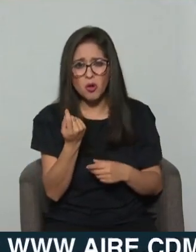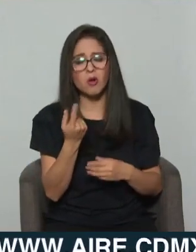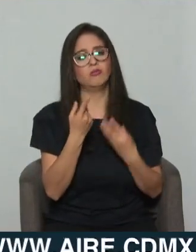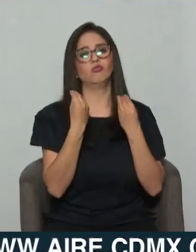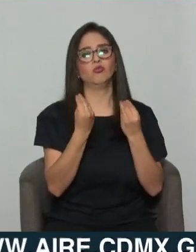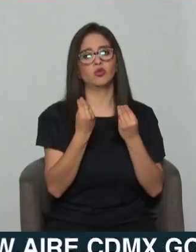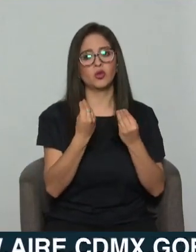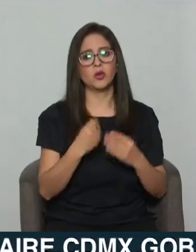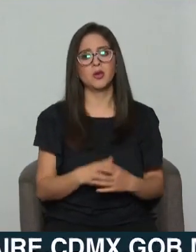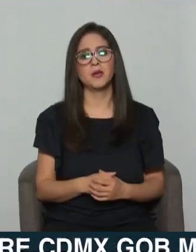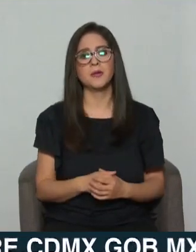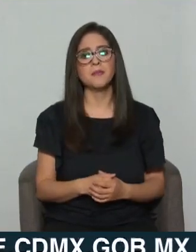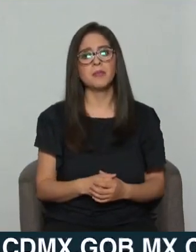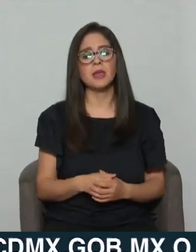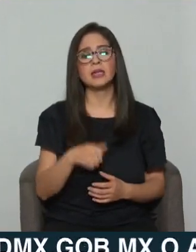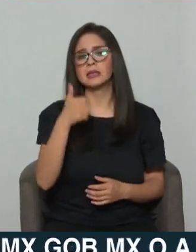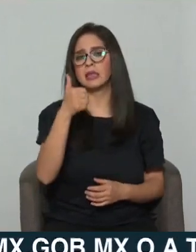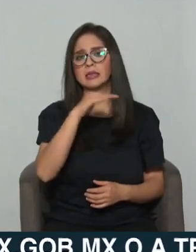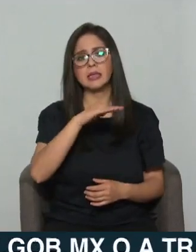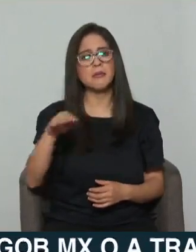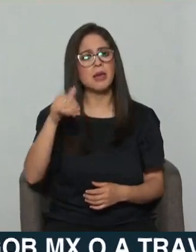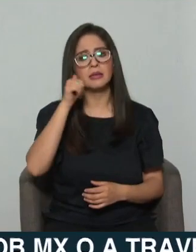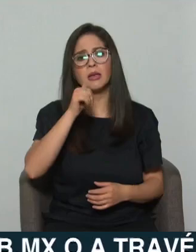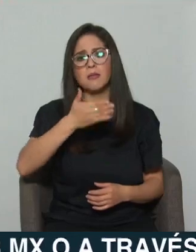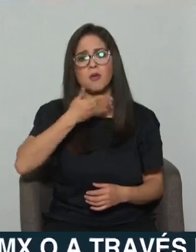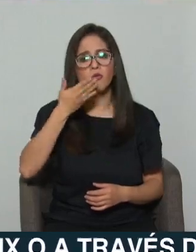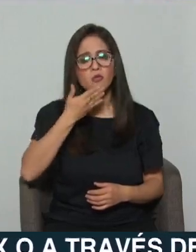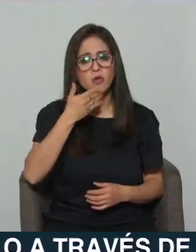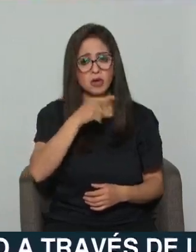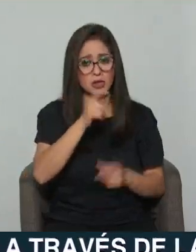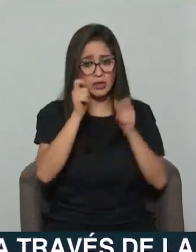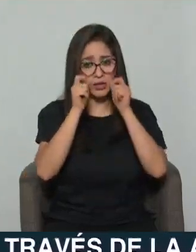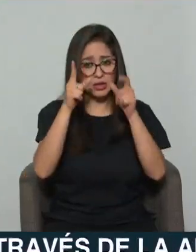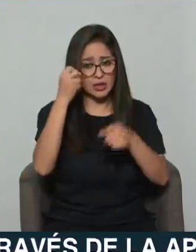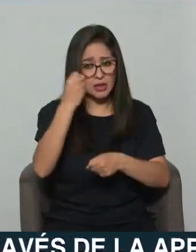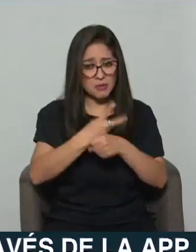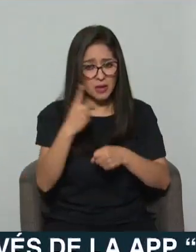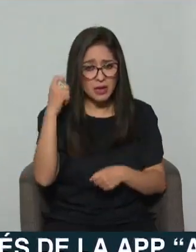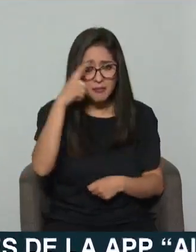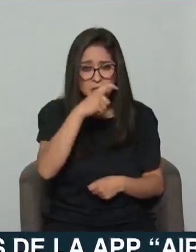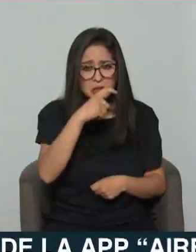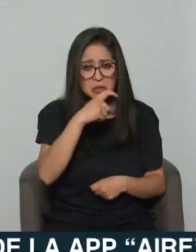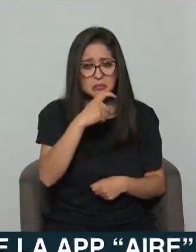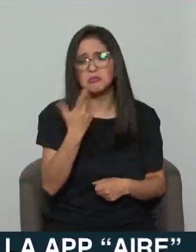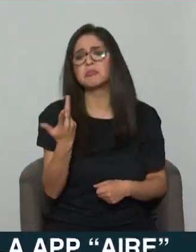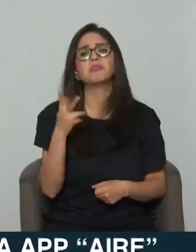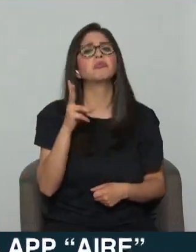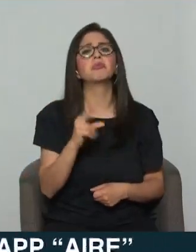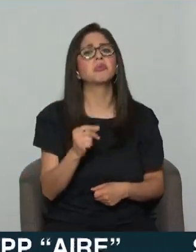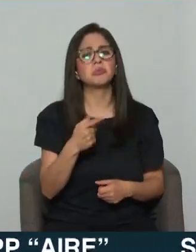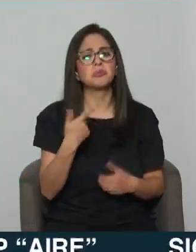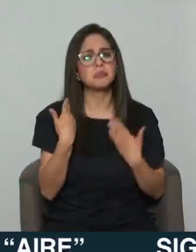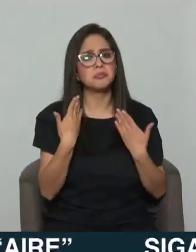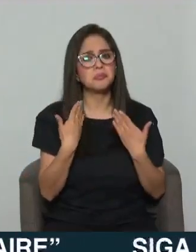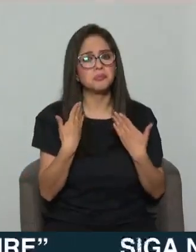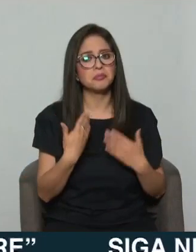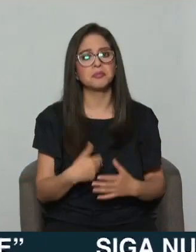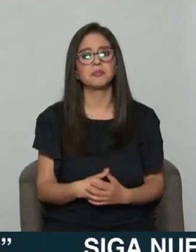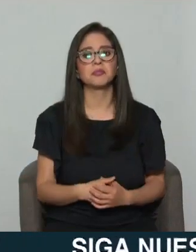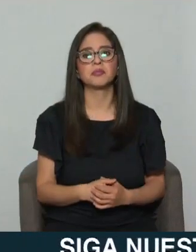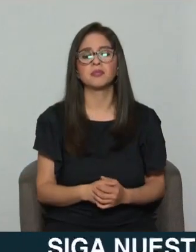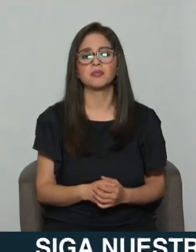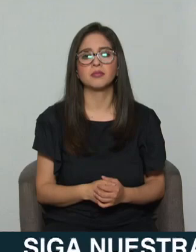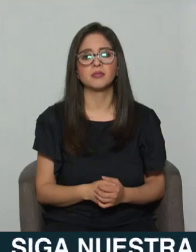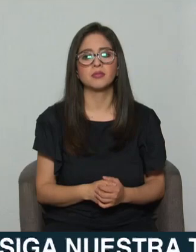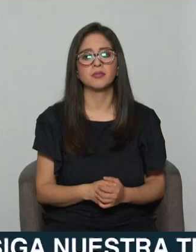las 6:30, como siempre, sí. ¿Te costó mucho trabajo levantarte? No, ¿No? no. ¿Todo bien? Sí.